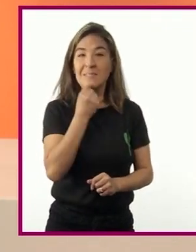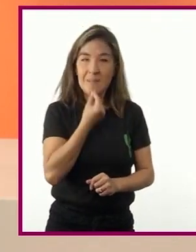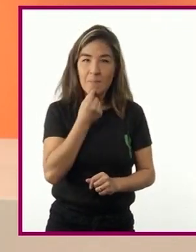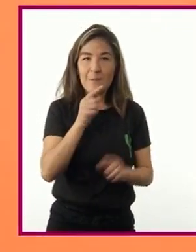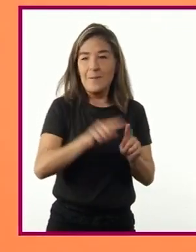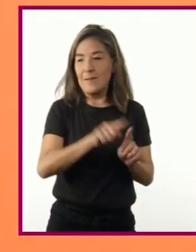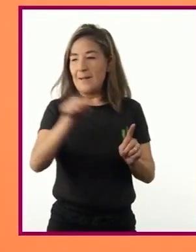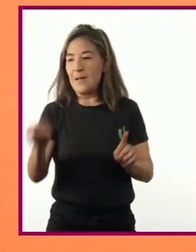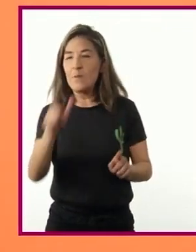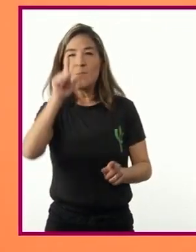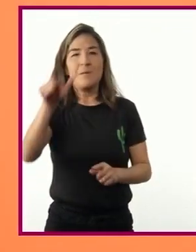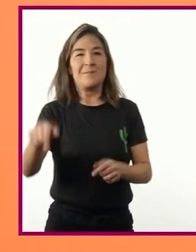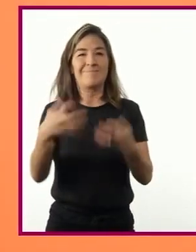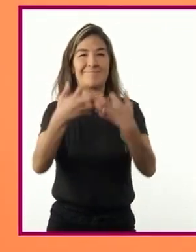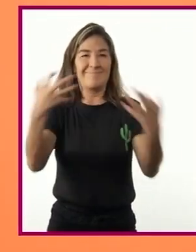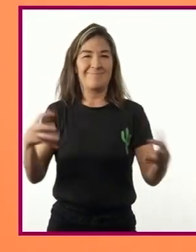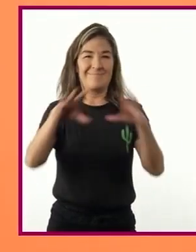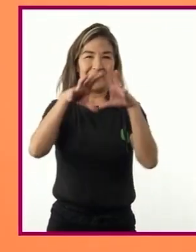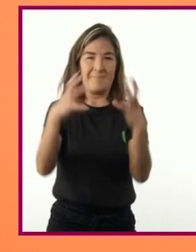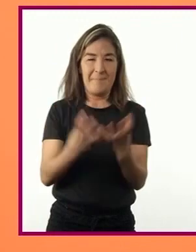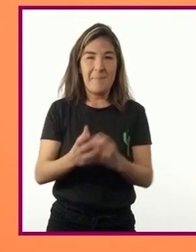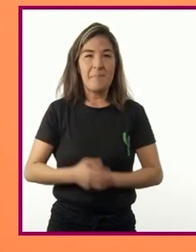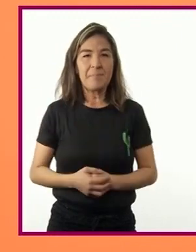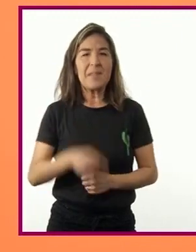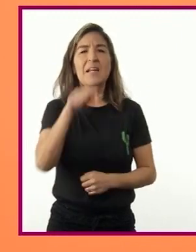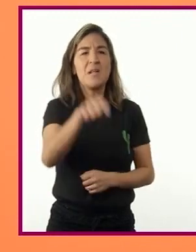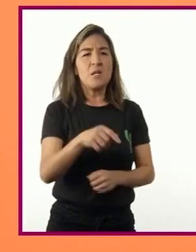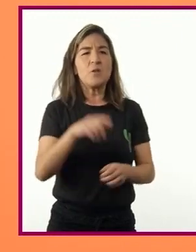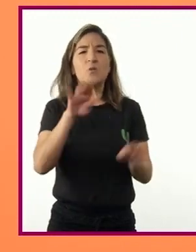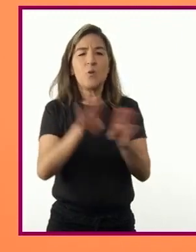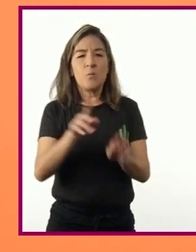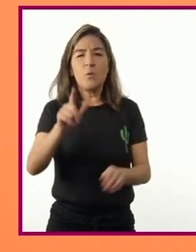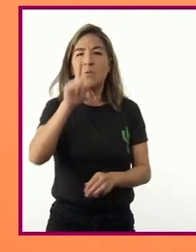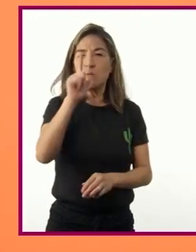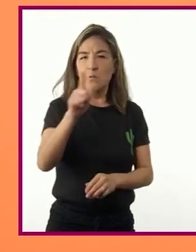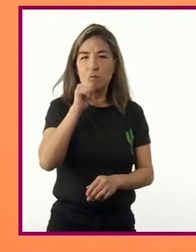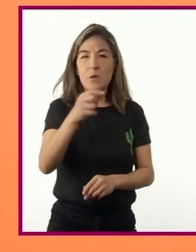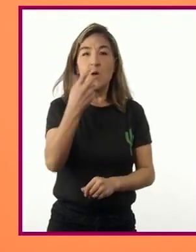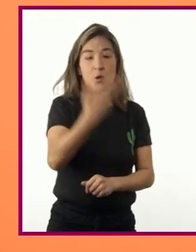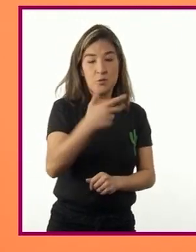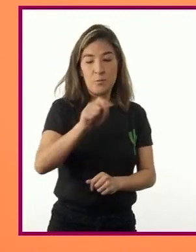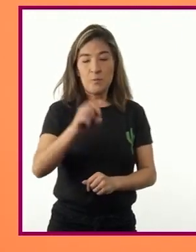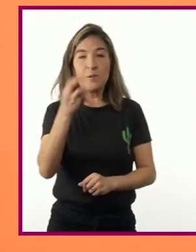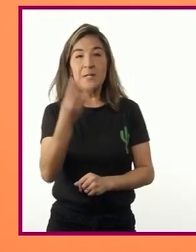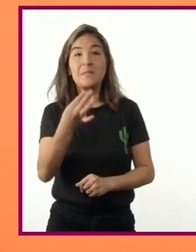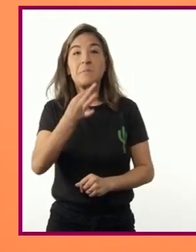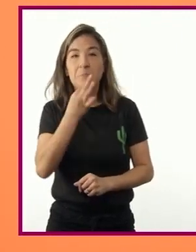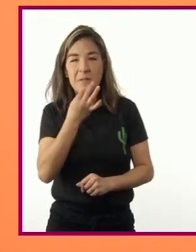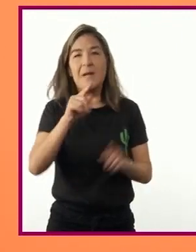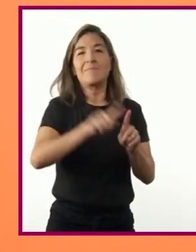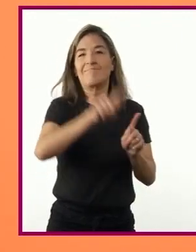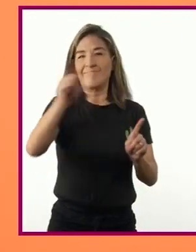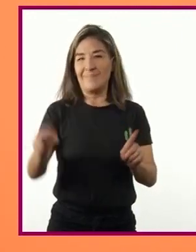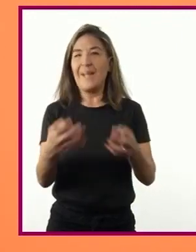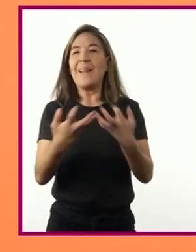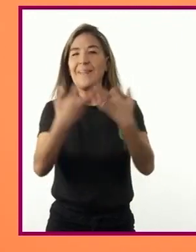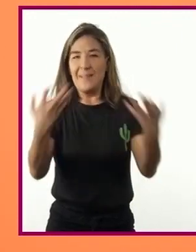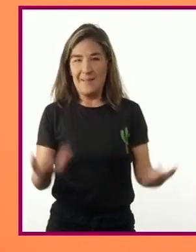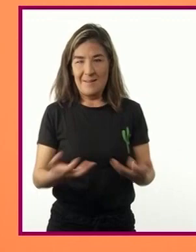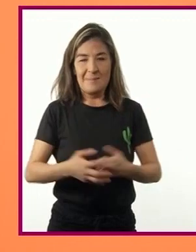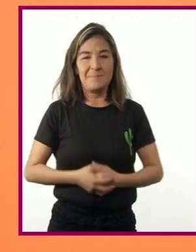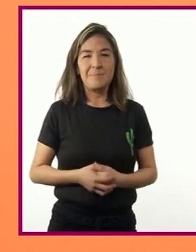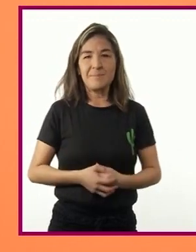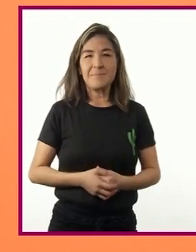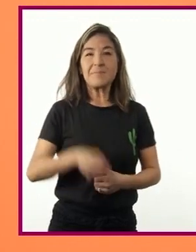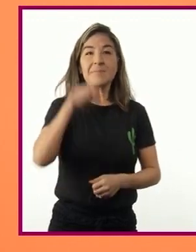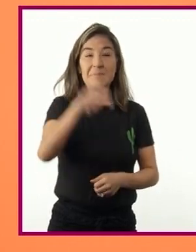la Tierra. A la luz del Sol le toma 8.3 minutos en llegar a la Tierra. Y se dice